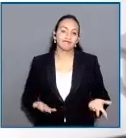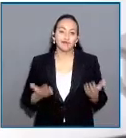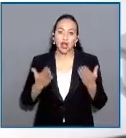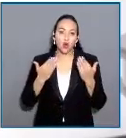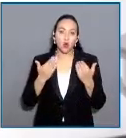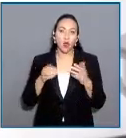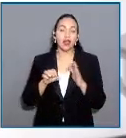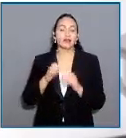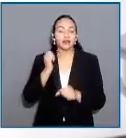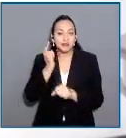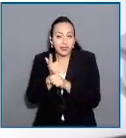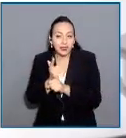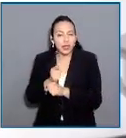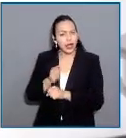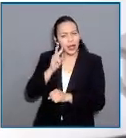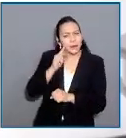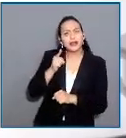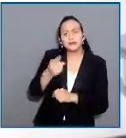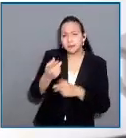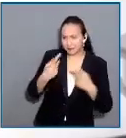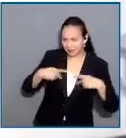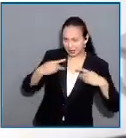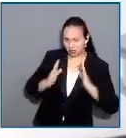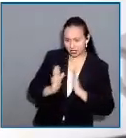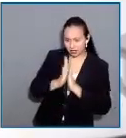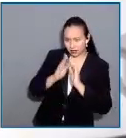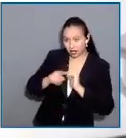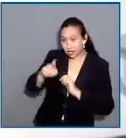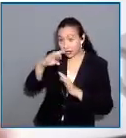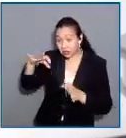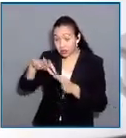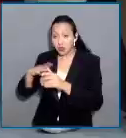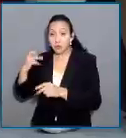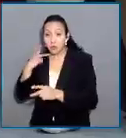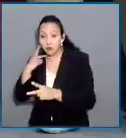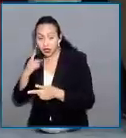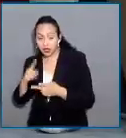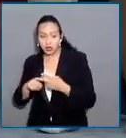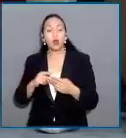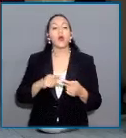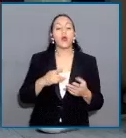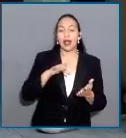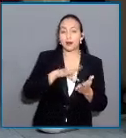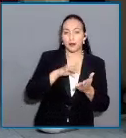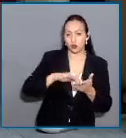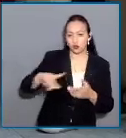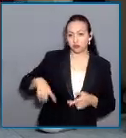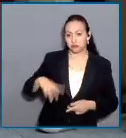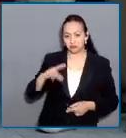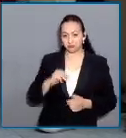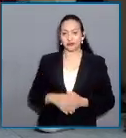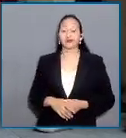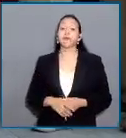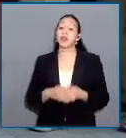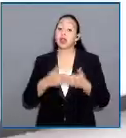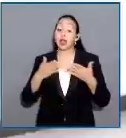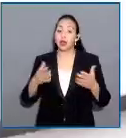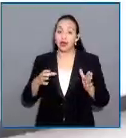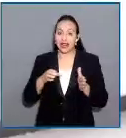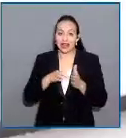no sean personas públicas vinculadas a programas sociales. Señalaron que la integración de casillas será otro